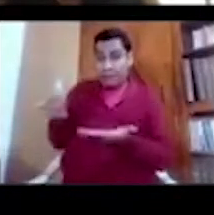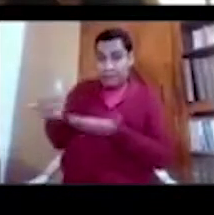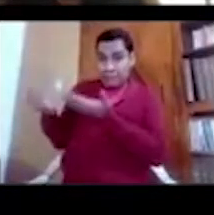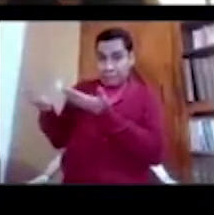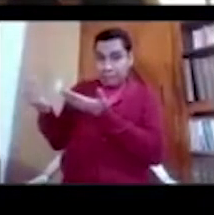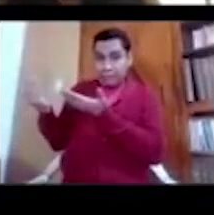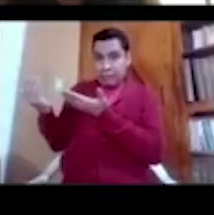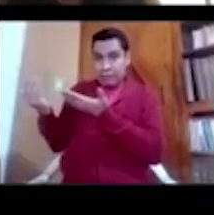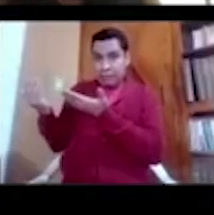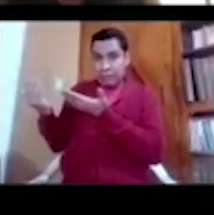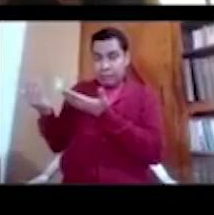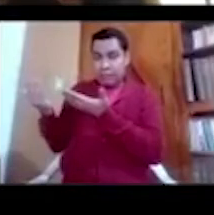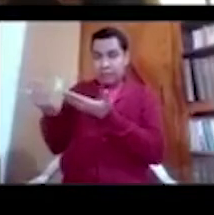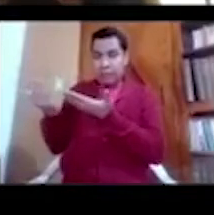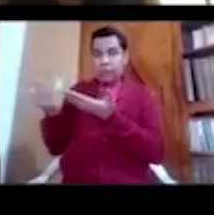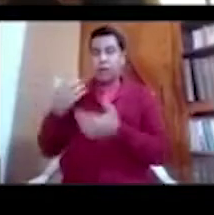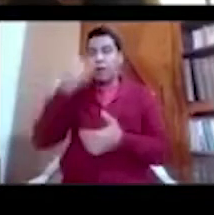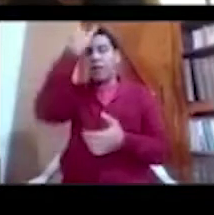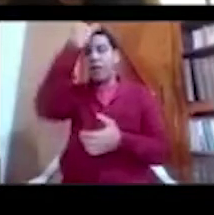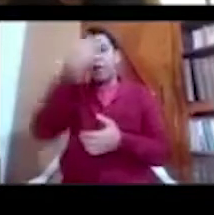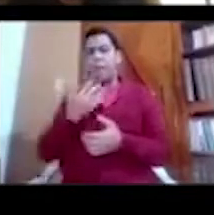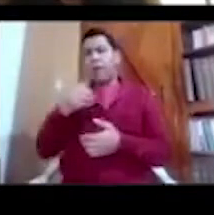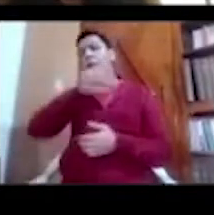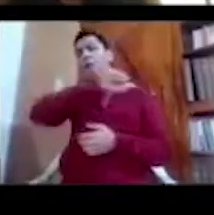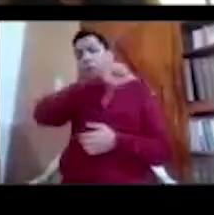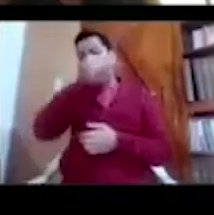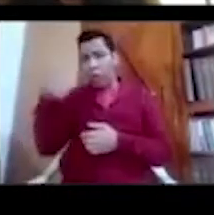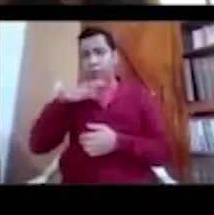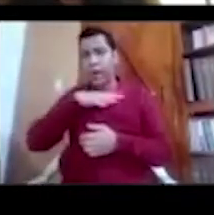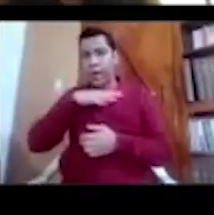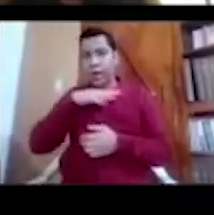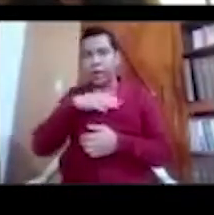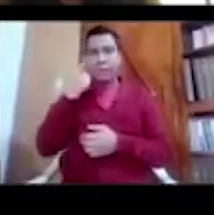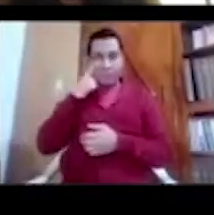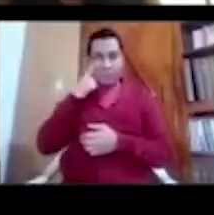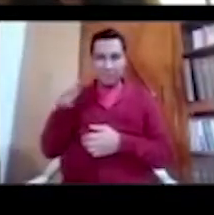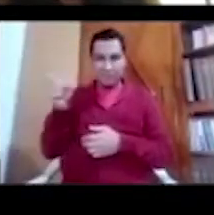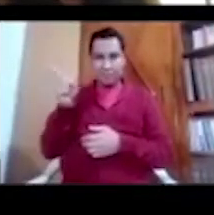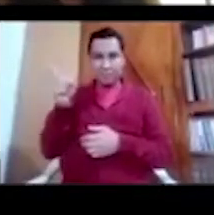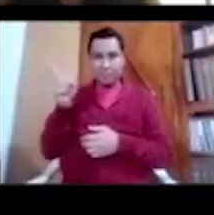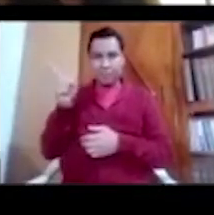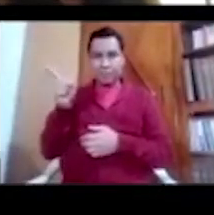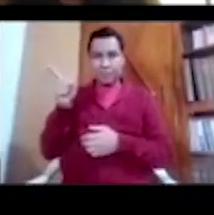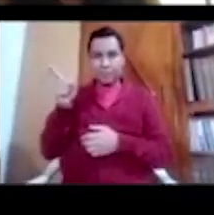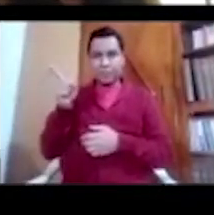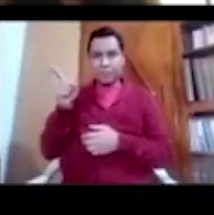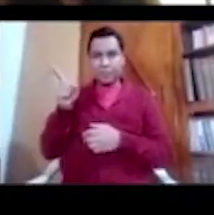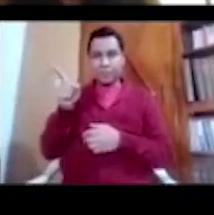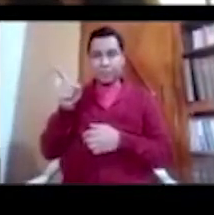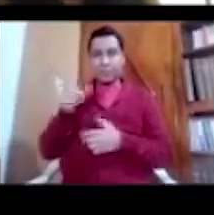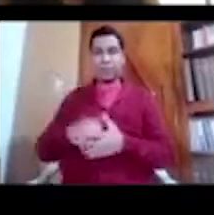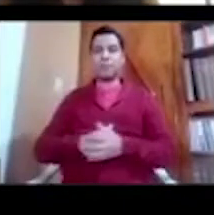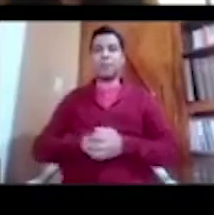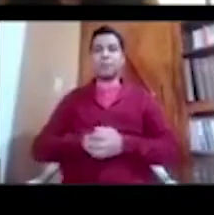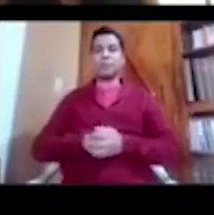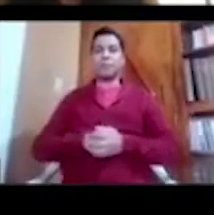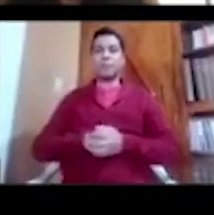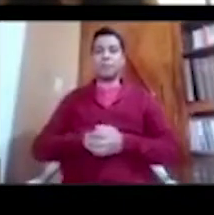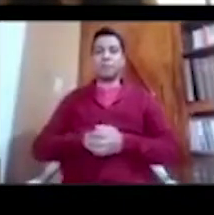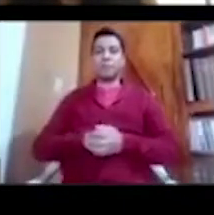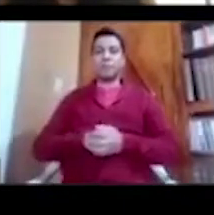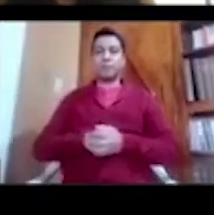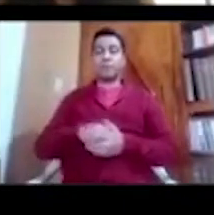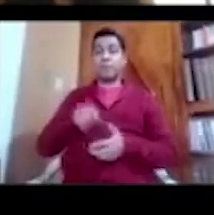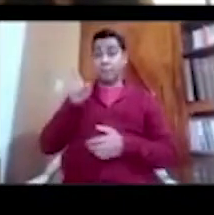Esto, no sé si podríamos empezar con las imágenes de arriba. Sí,